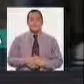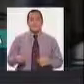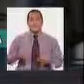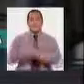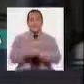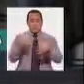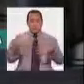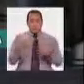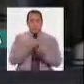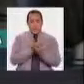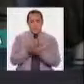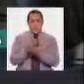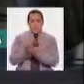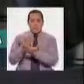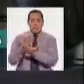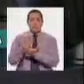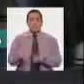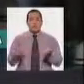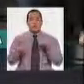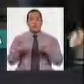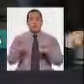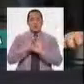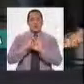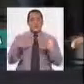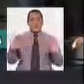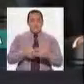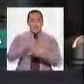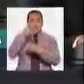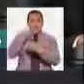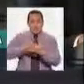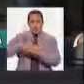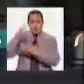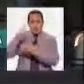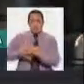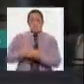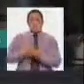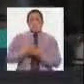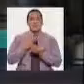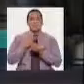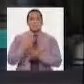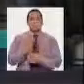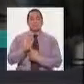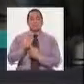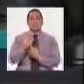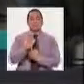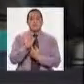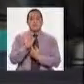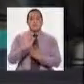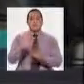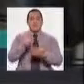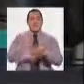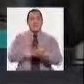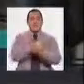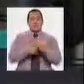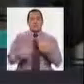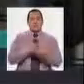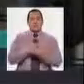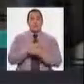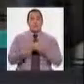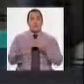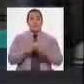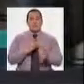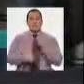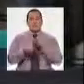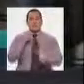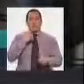todas estas pruebas, una vez obtenidas y peritajes, que demostraban, que desbarataban la tesis de